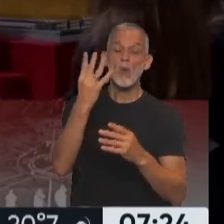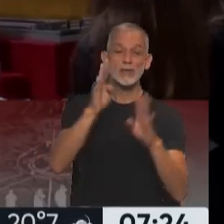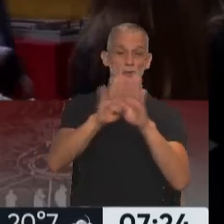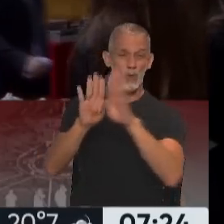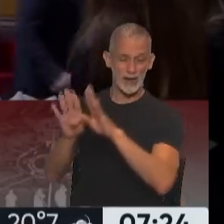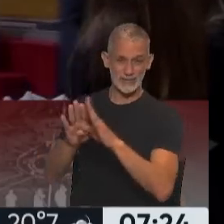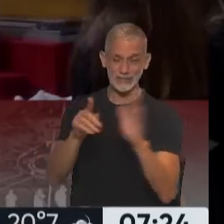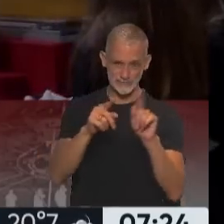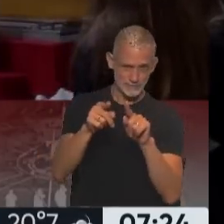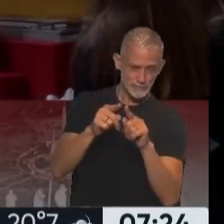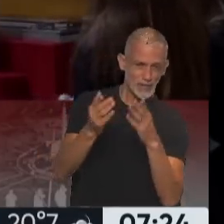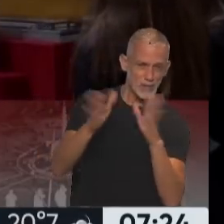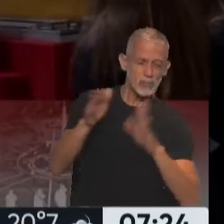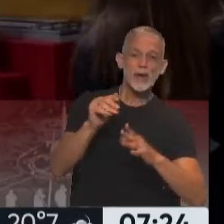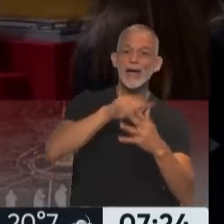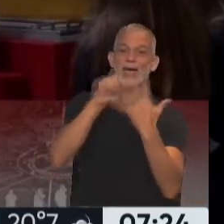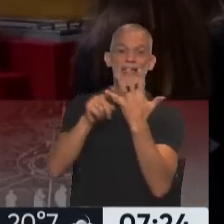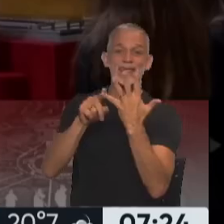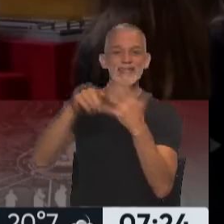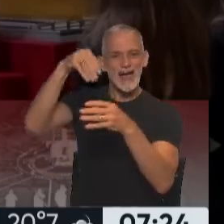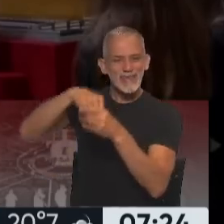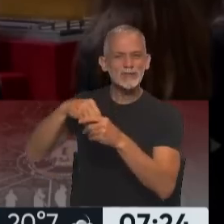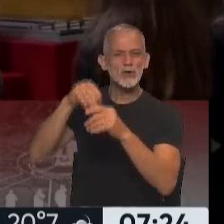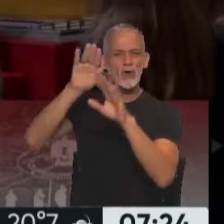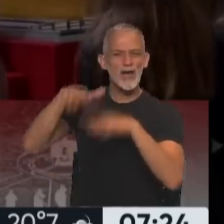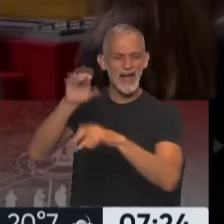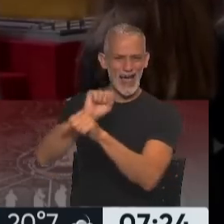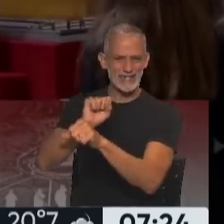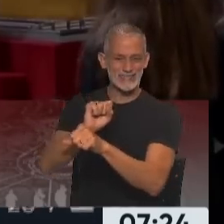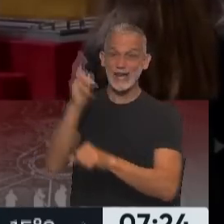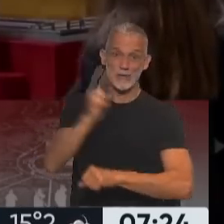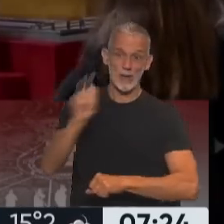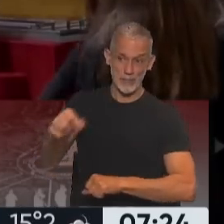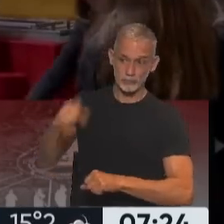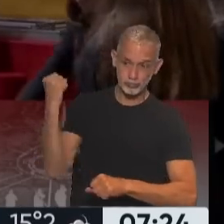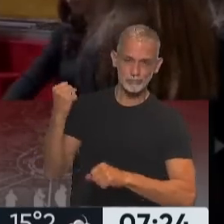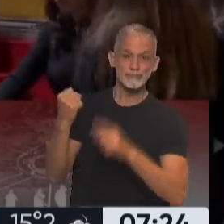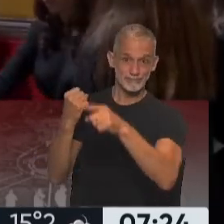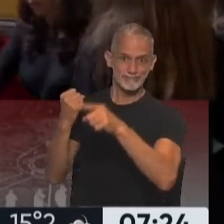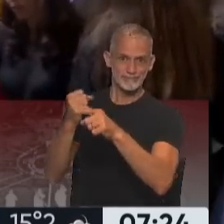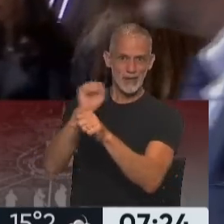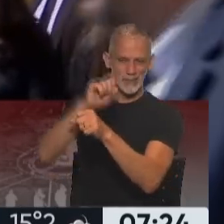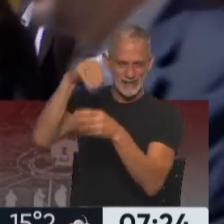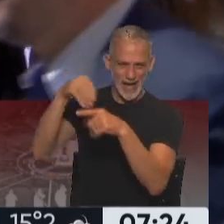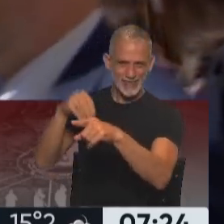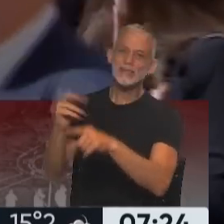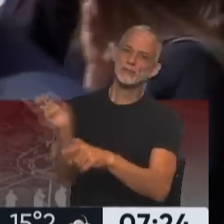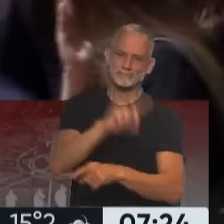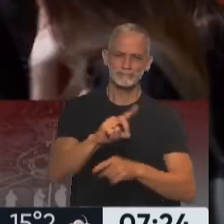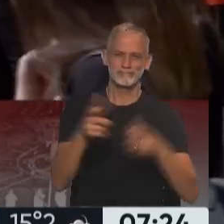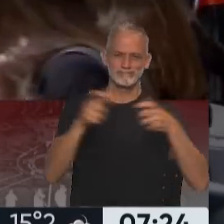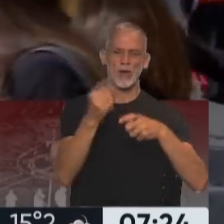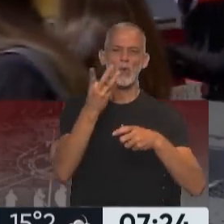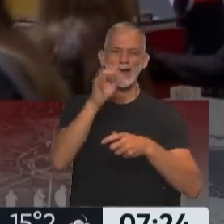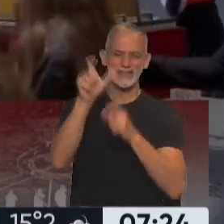Roma, en las basílicas, y la quinta es en la cárcel esta. Esa la abre el Papa y reclusos de esa cárcel también van a estar en esa